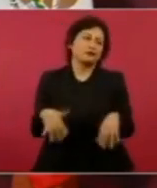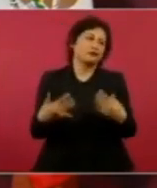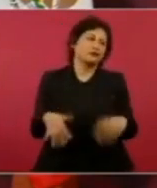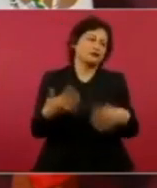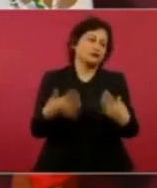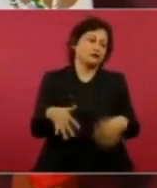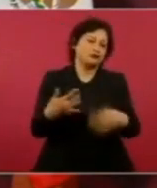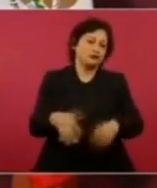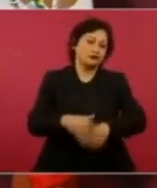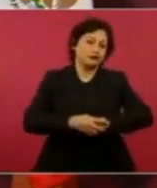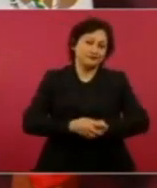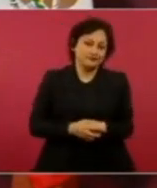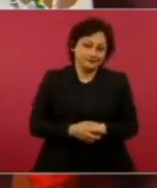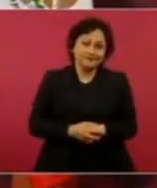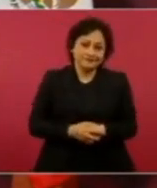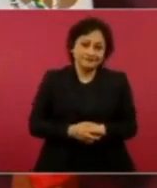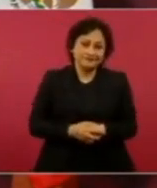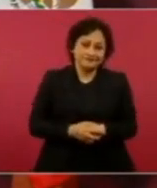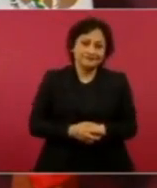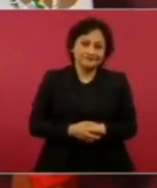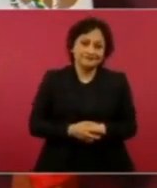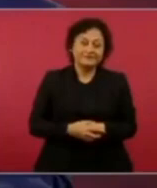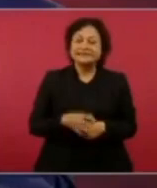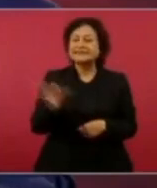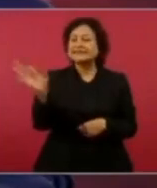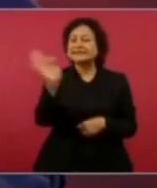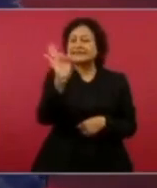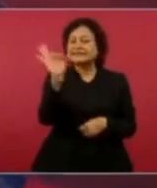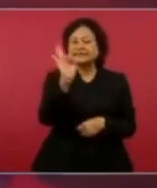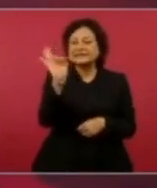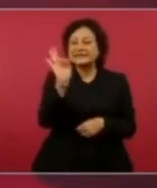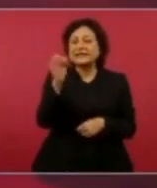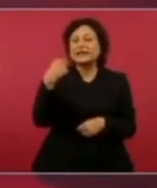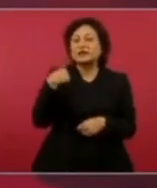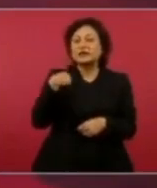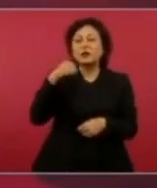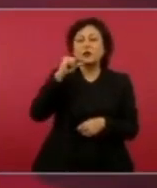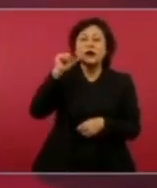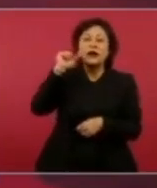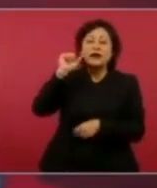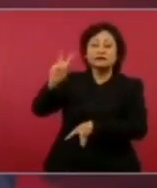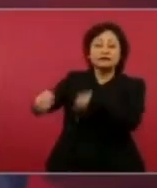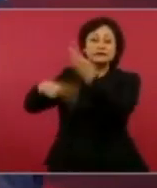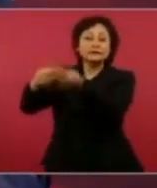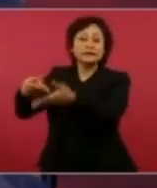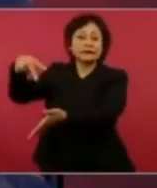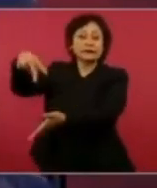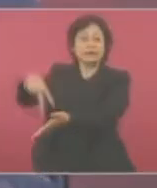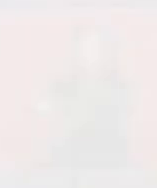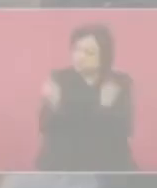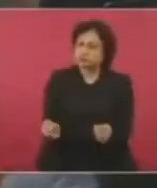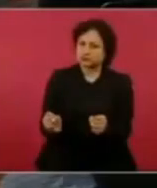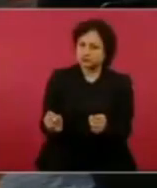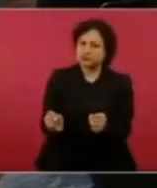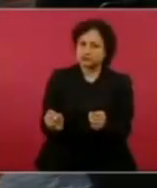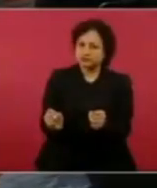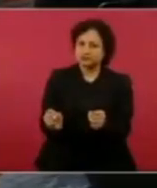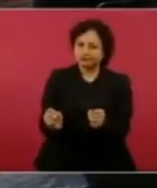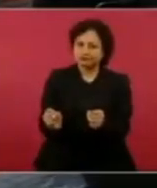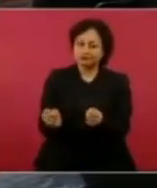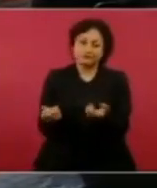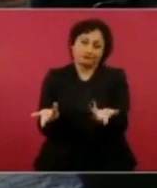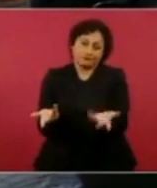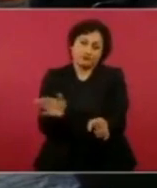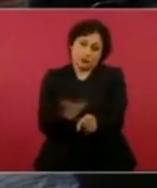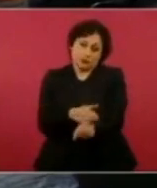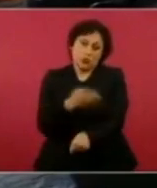hoy se estaría en 8 columnas en el Universal, en el Milenio. Pues tengo que